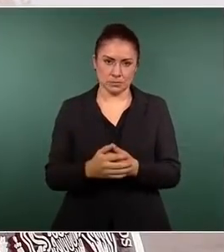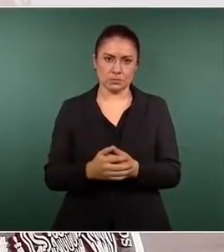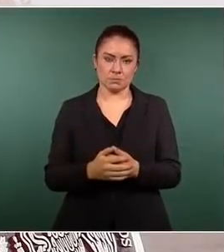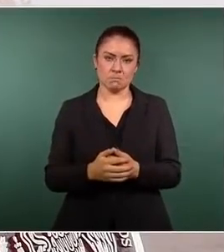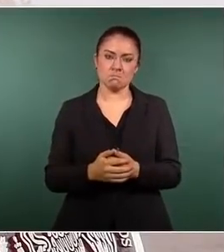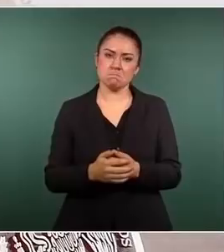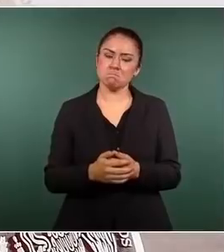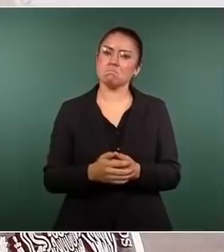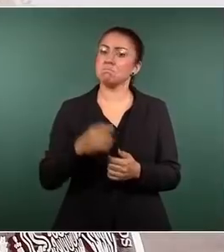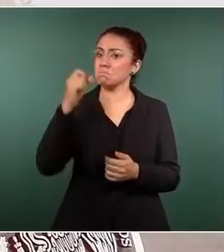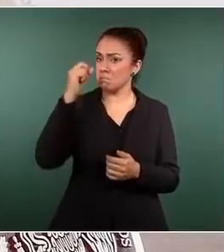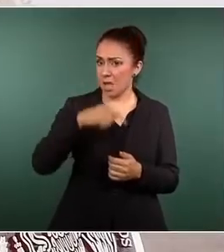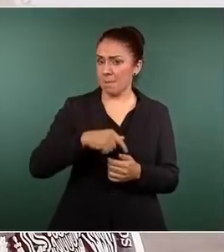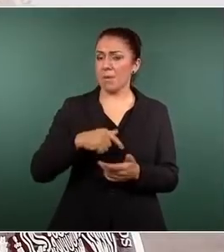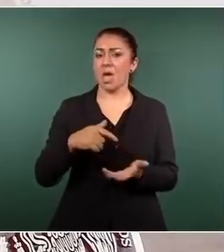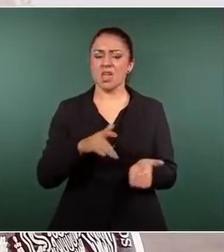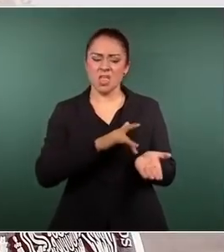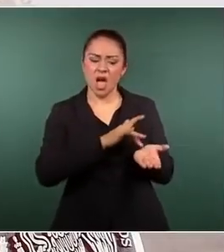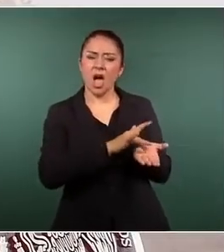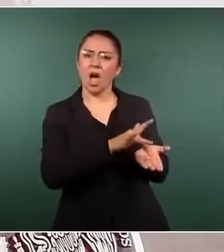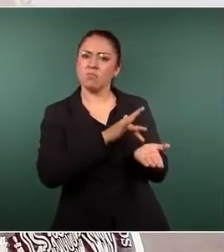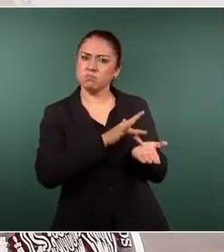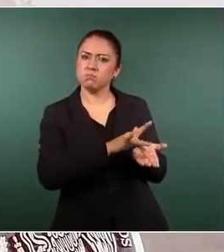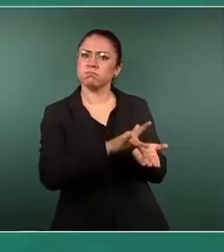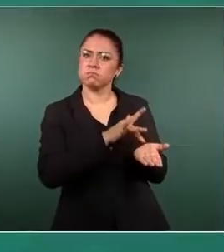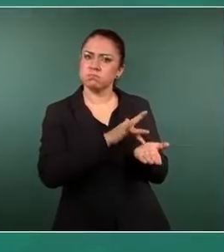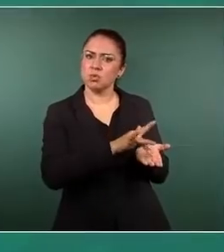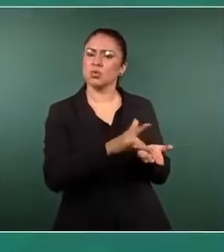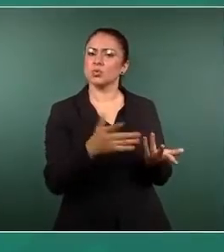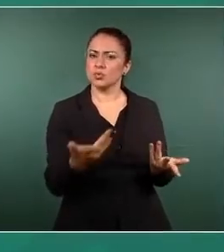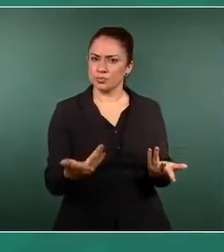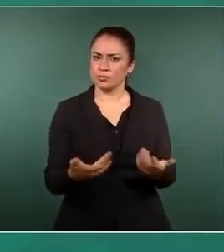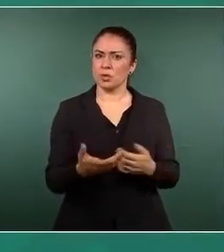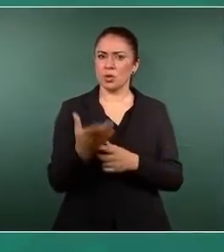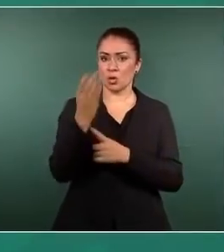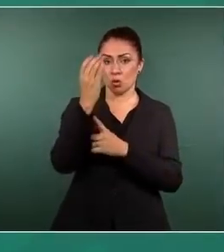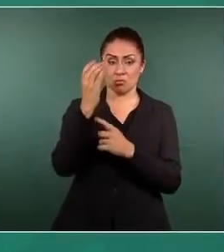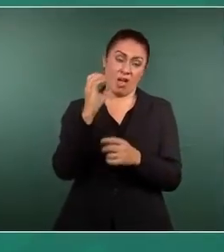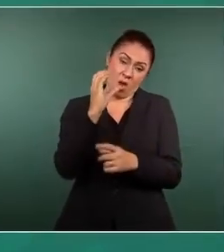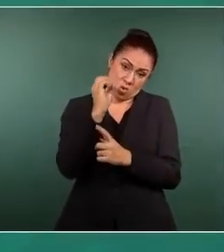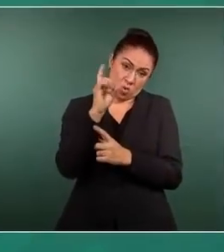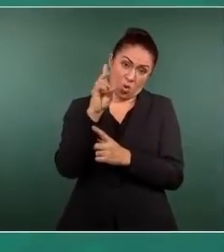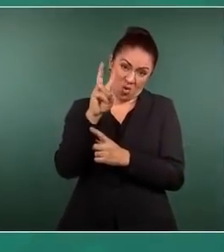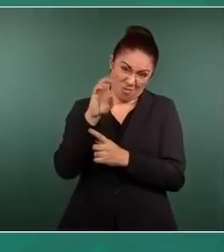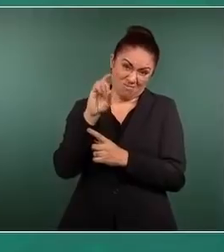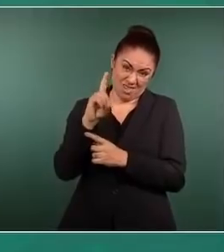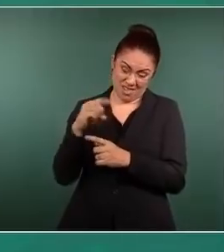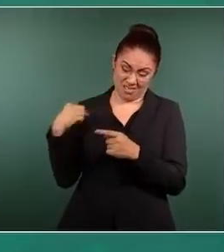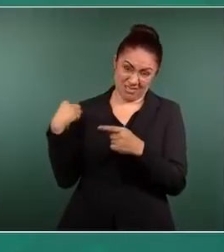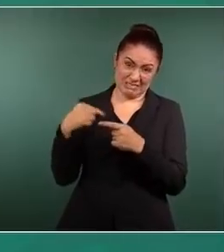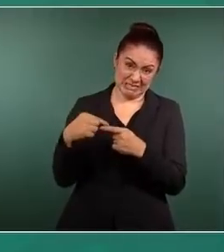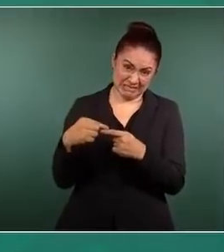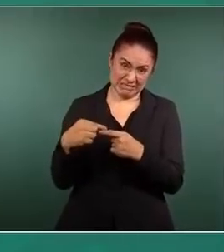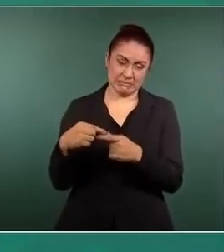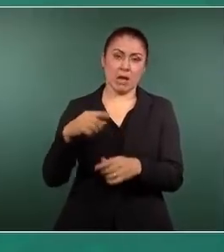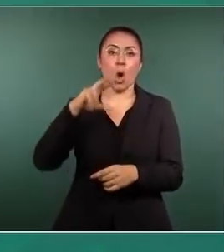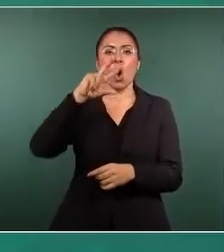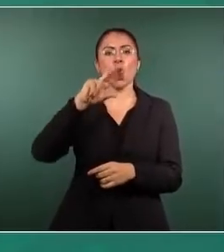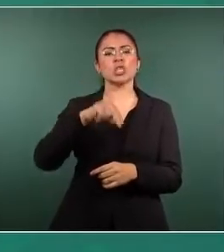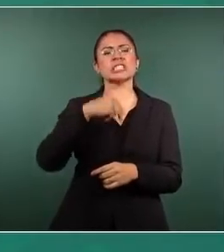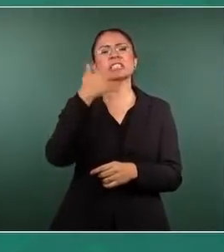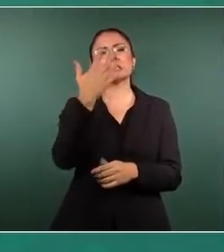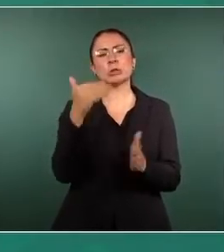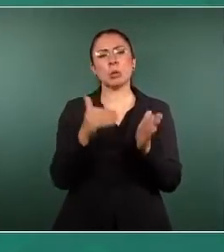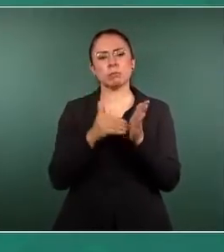se les entregaron en estos meses por el hobbit 87 85